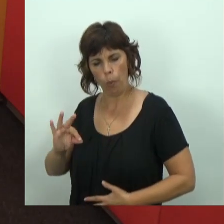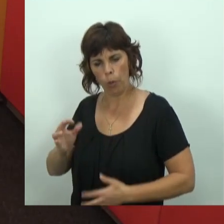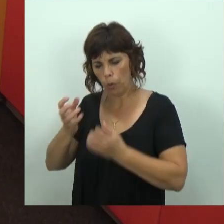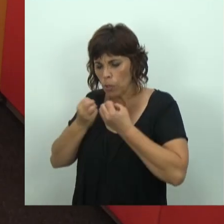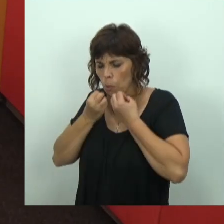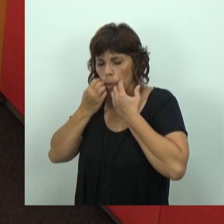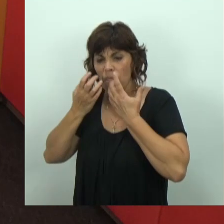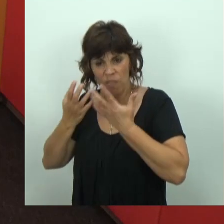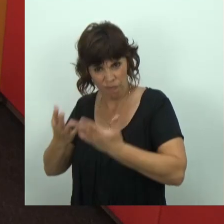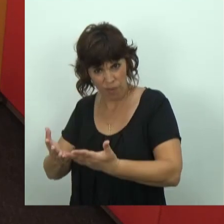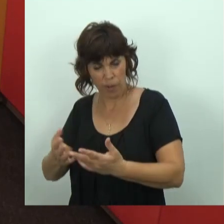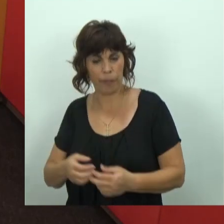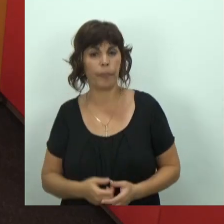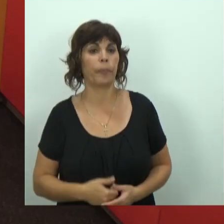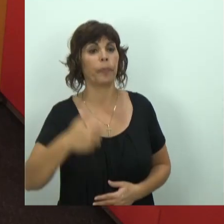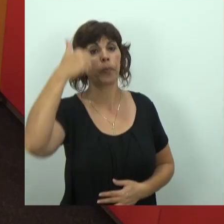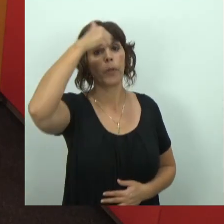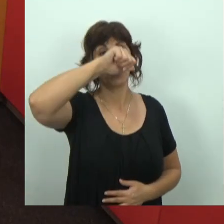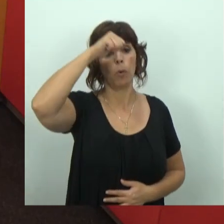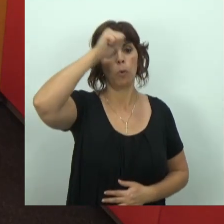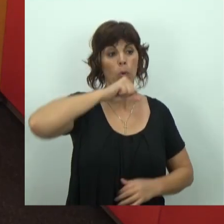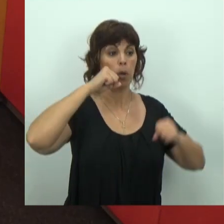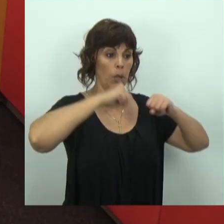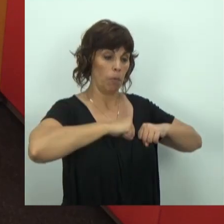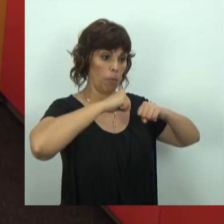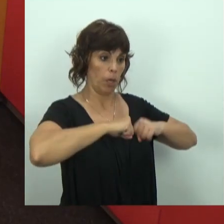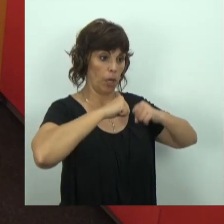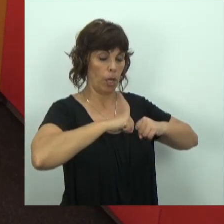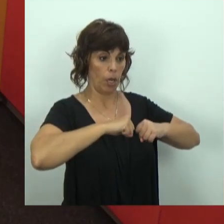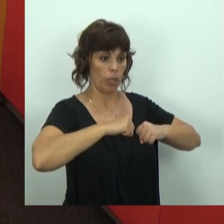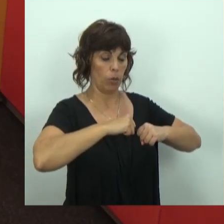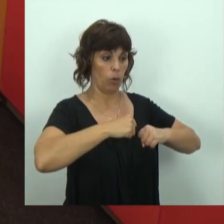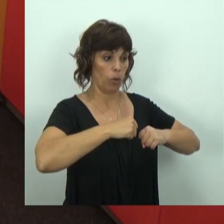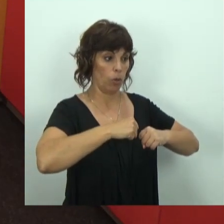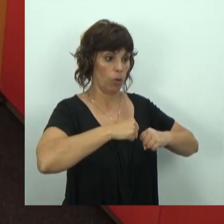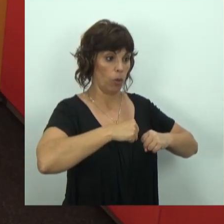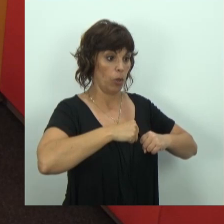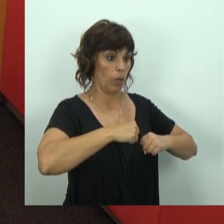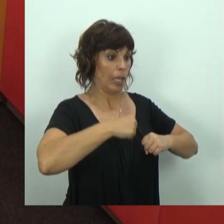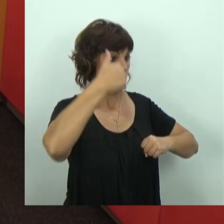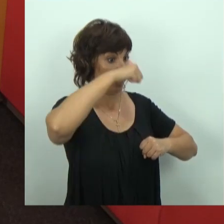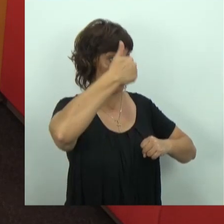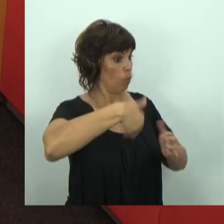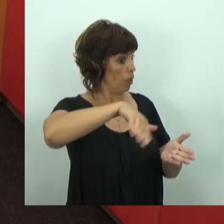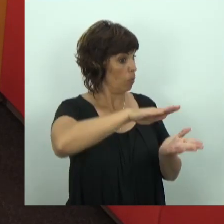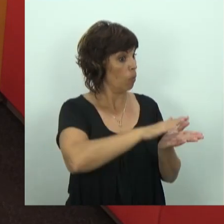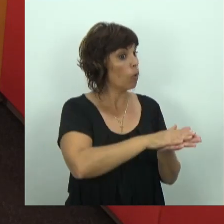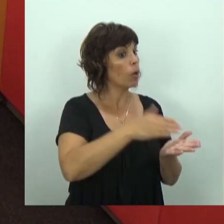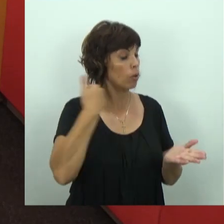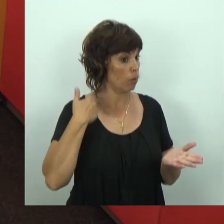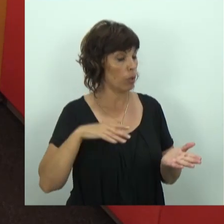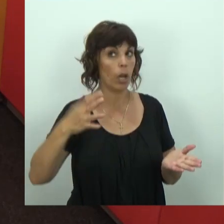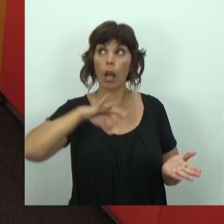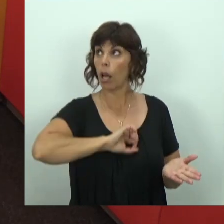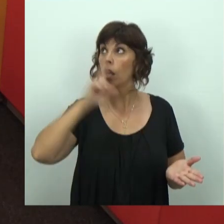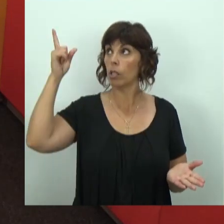Un hombre mayor que ya se fue con el Señor, yo tuve el privilegio de encontrarme con él. Él tenía